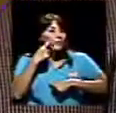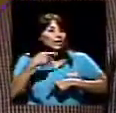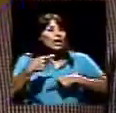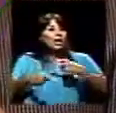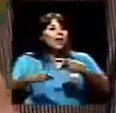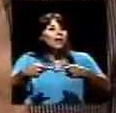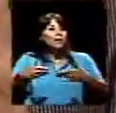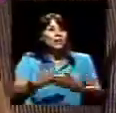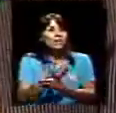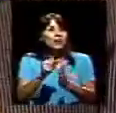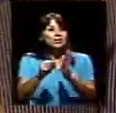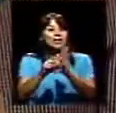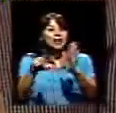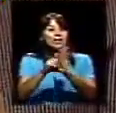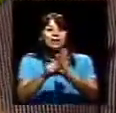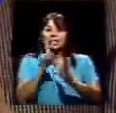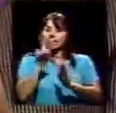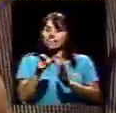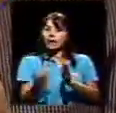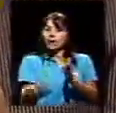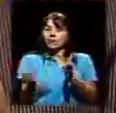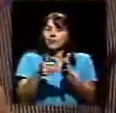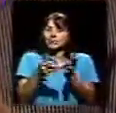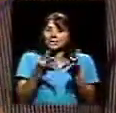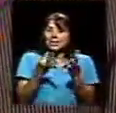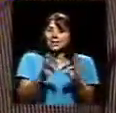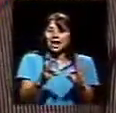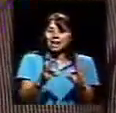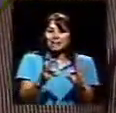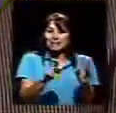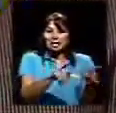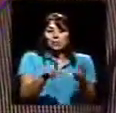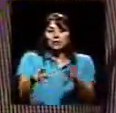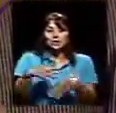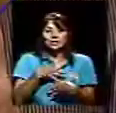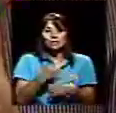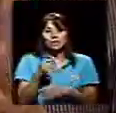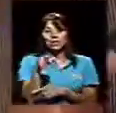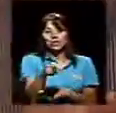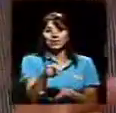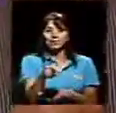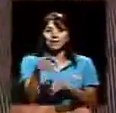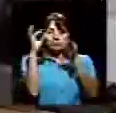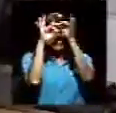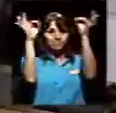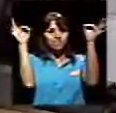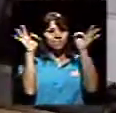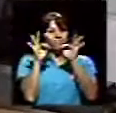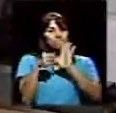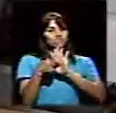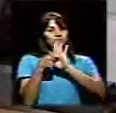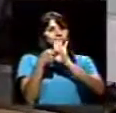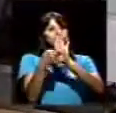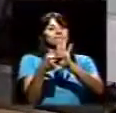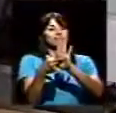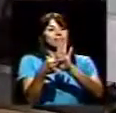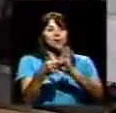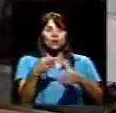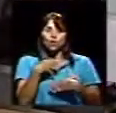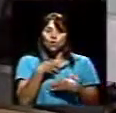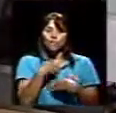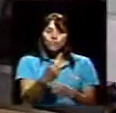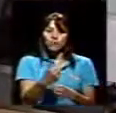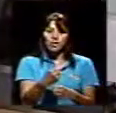tratar de restablecer en alguna medida la confianza pública en la política, en quienes se